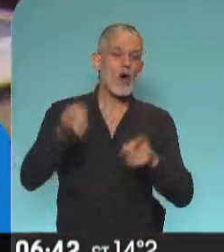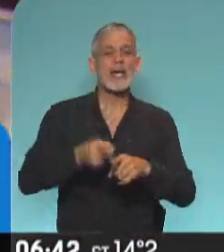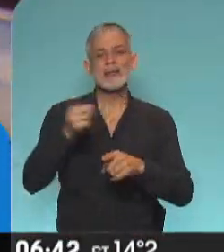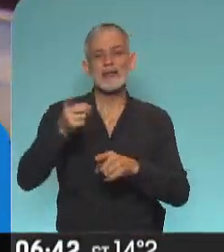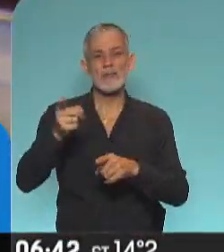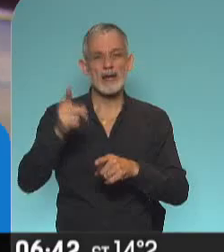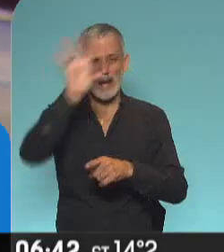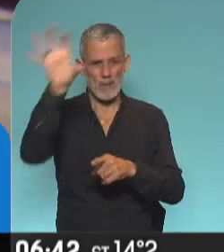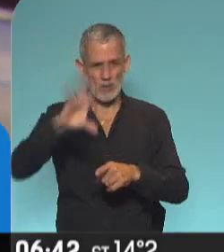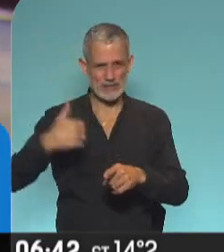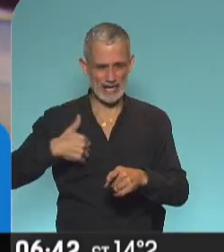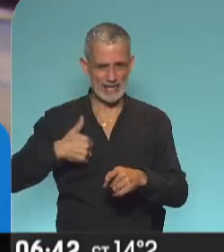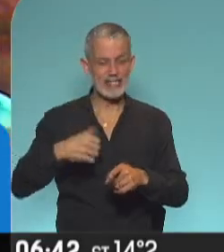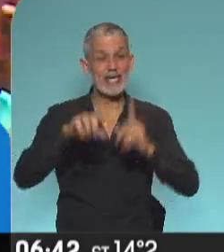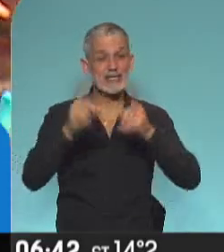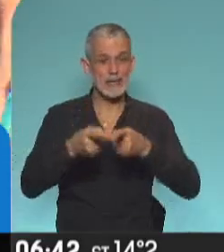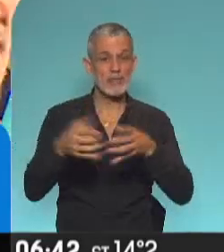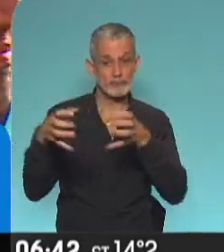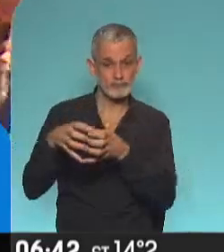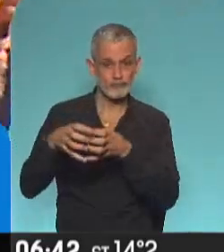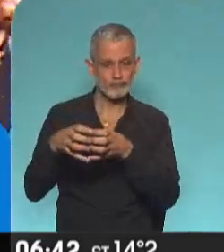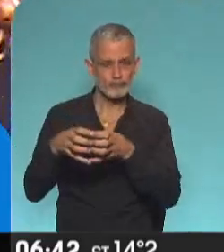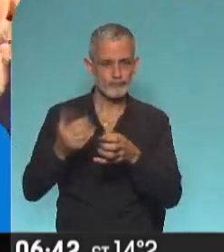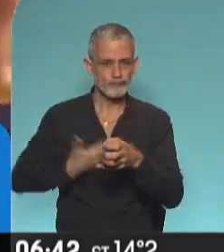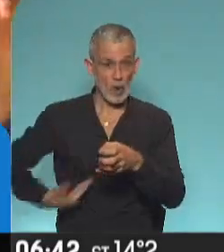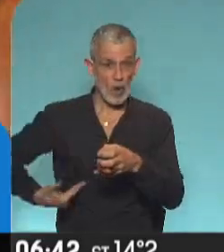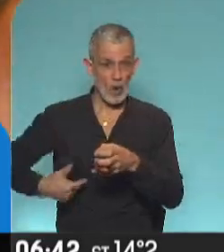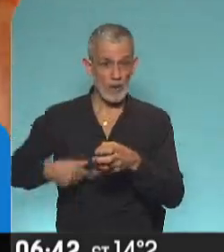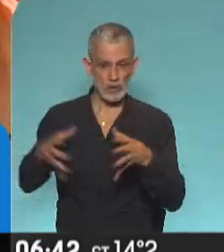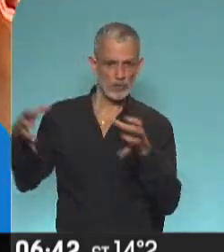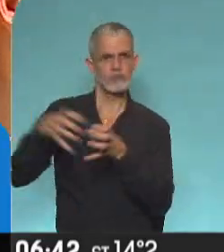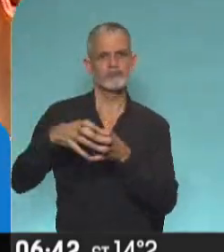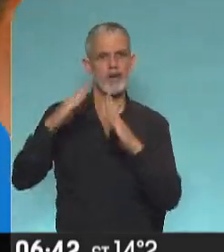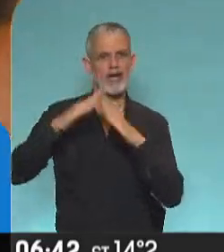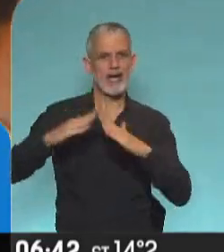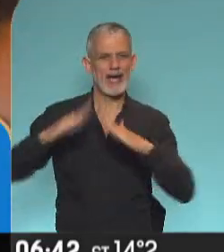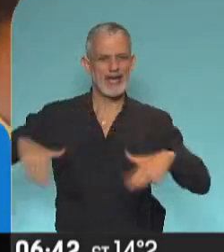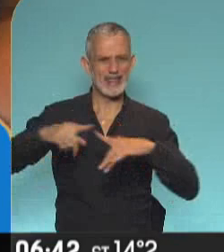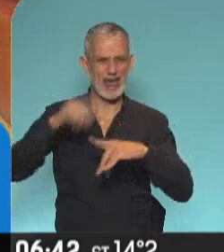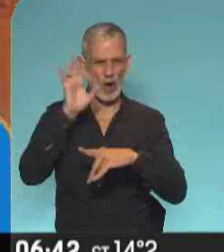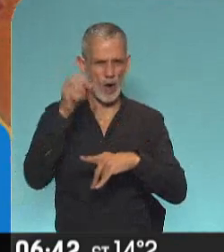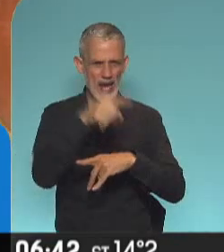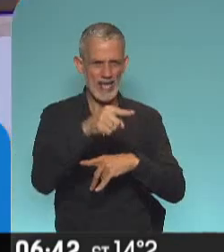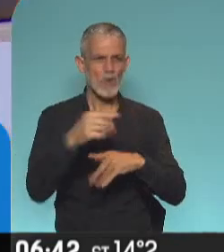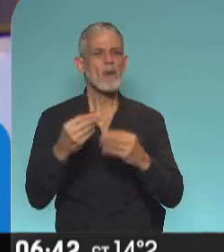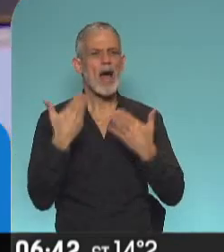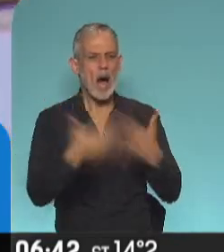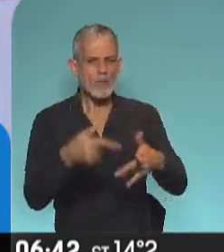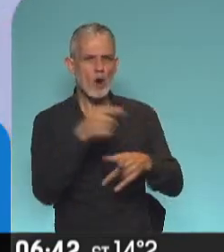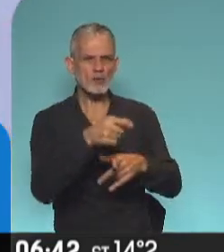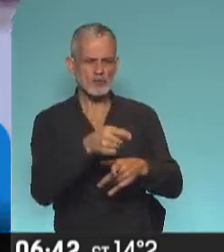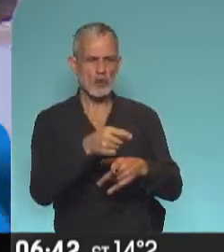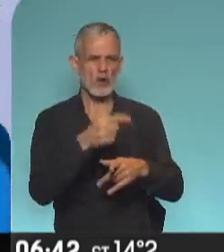en el interior. Por otra parte, sectores oficialistas se concentraron frente a la Quinta Presidencial de Olivos para alentar